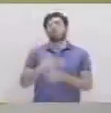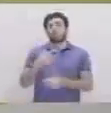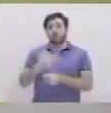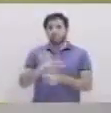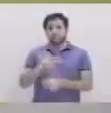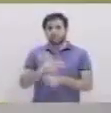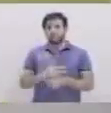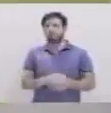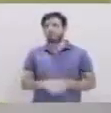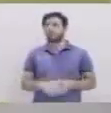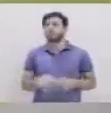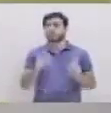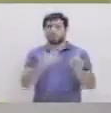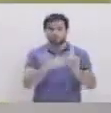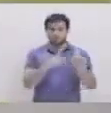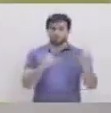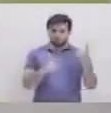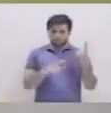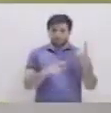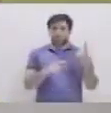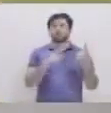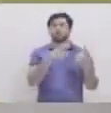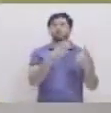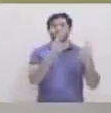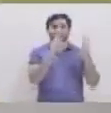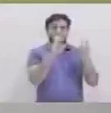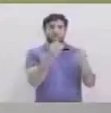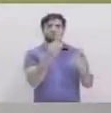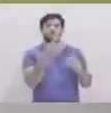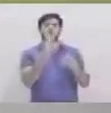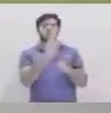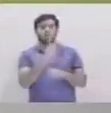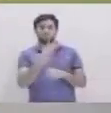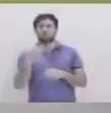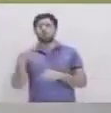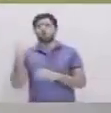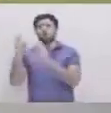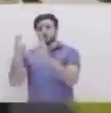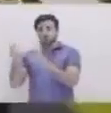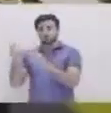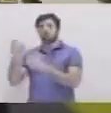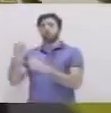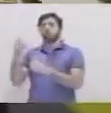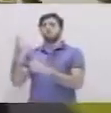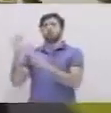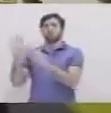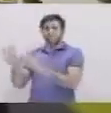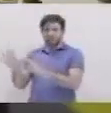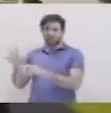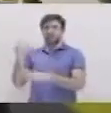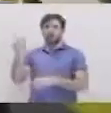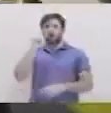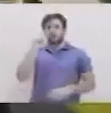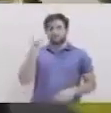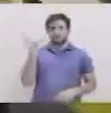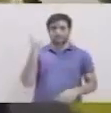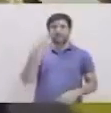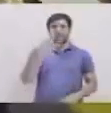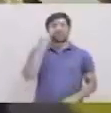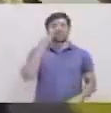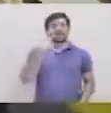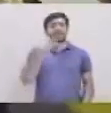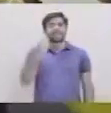Y son 2 preludios, el preludio número 4 y el preludio número 7 de una colección de 8 preludios que Ricardo